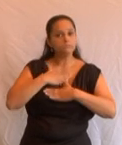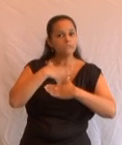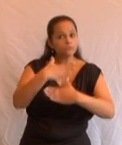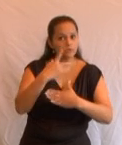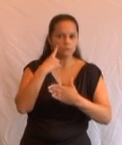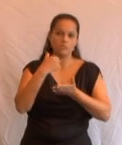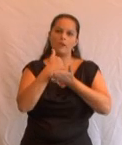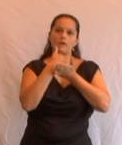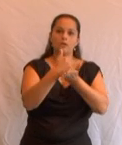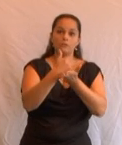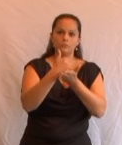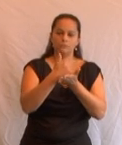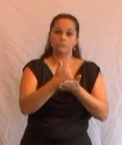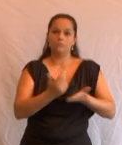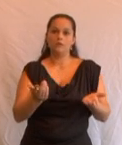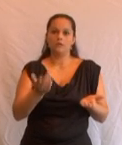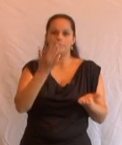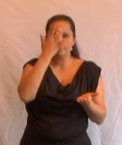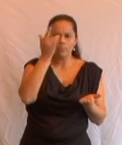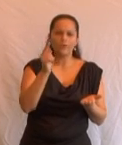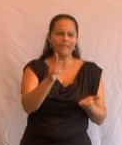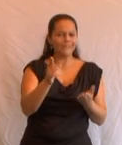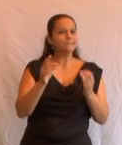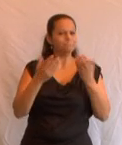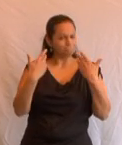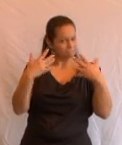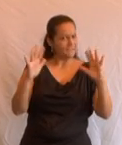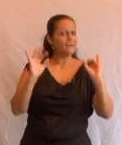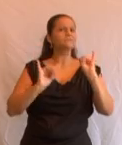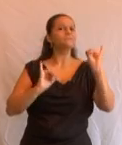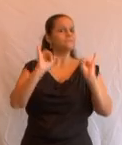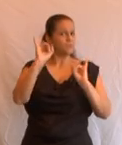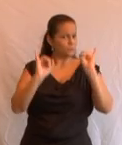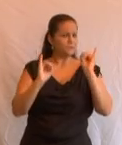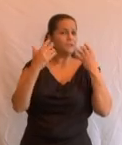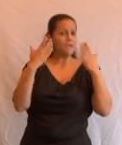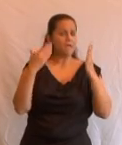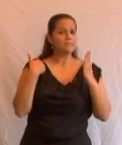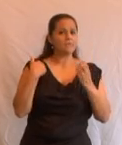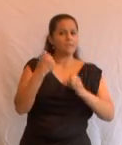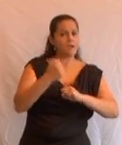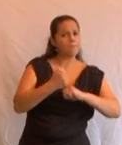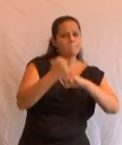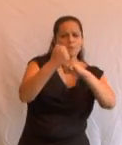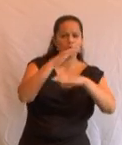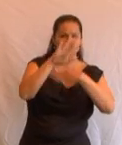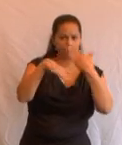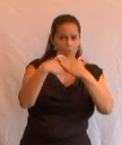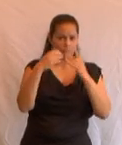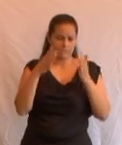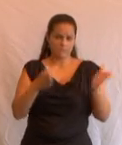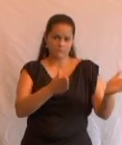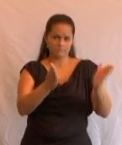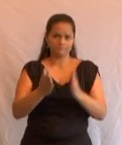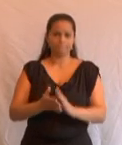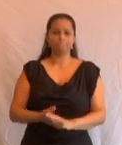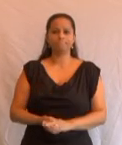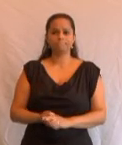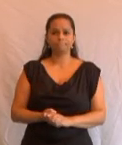¿no? Porque ya está señorita y tiene nuestro apoyo en todo sentido.